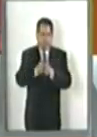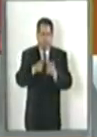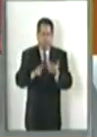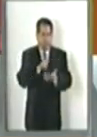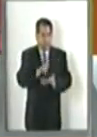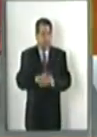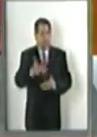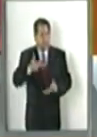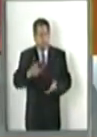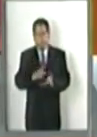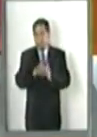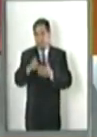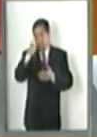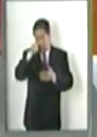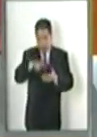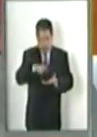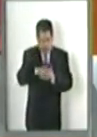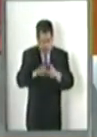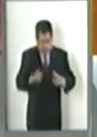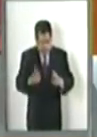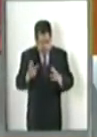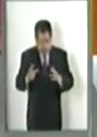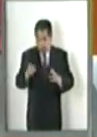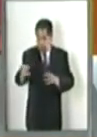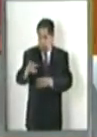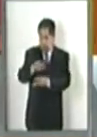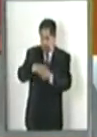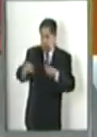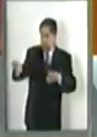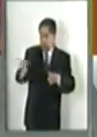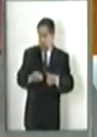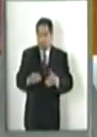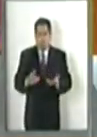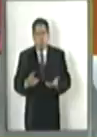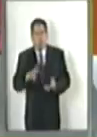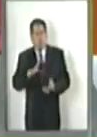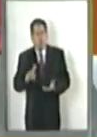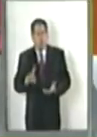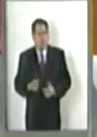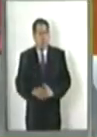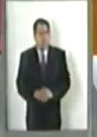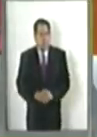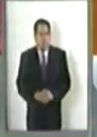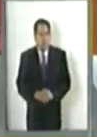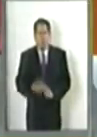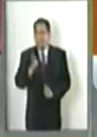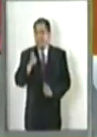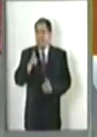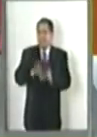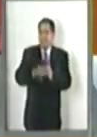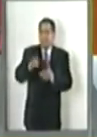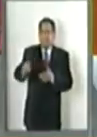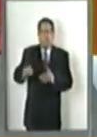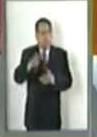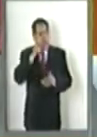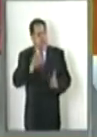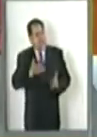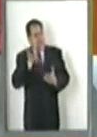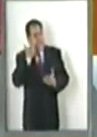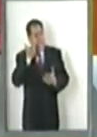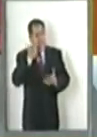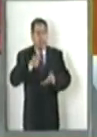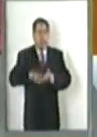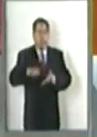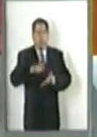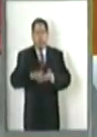consumidor a que sus bienes sean reparados. Se trata de prácticas consumistas